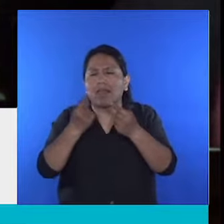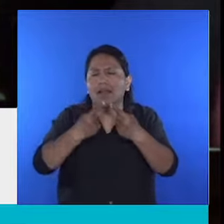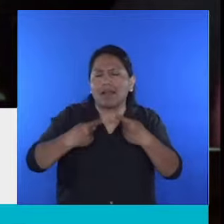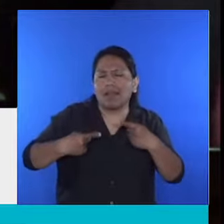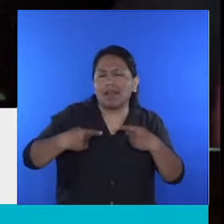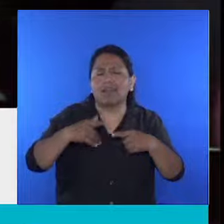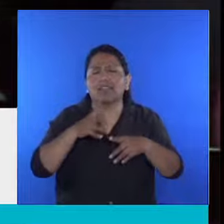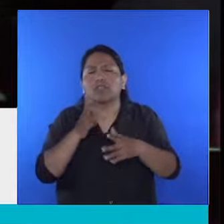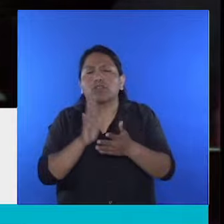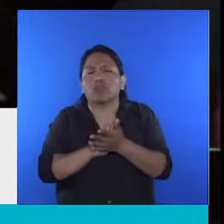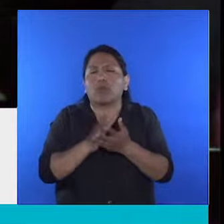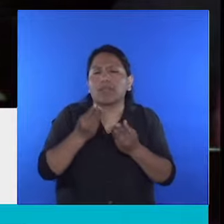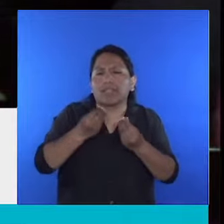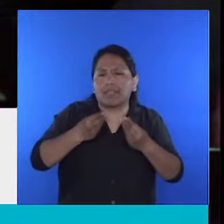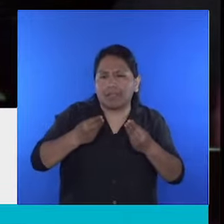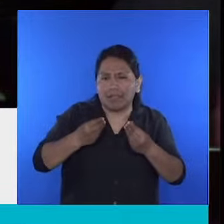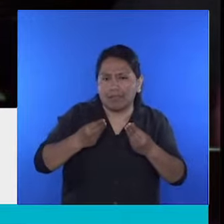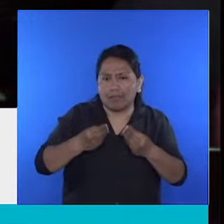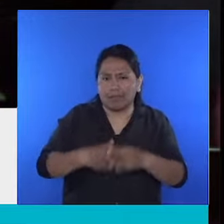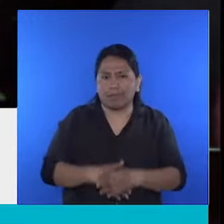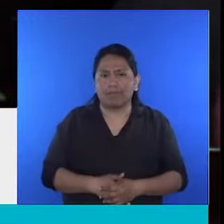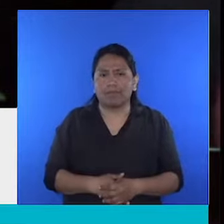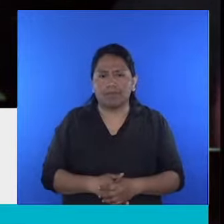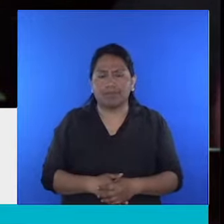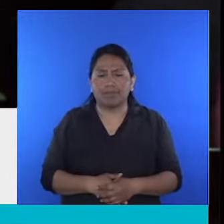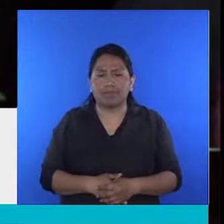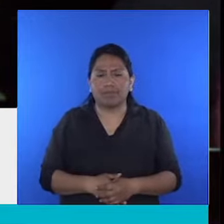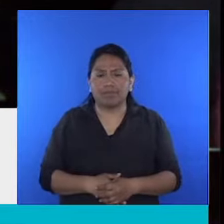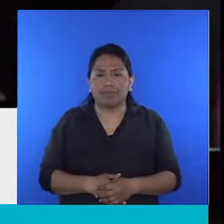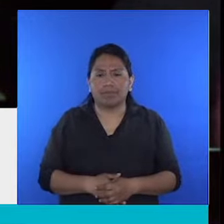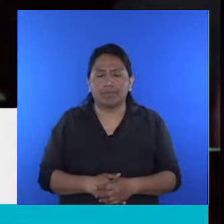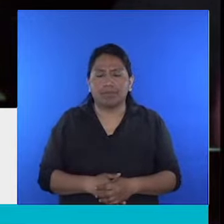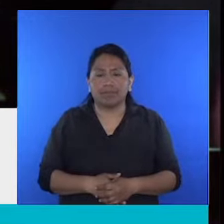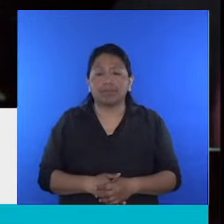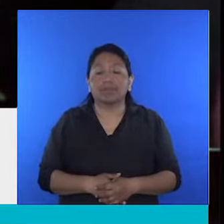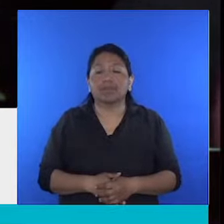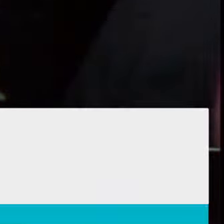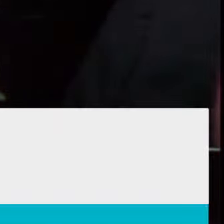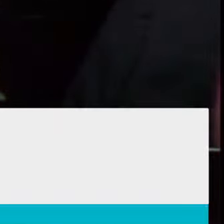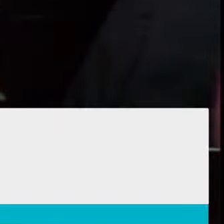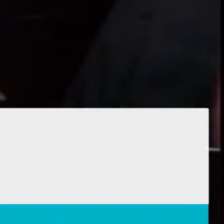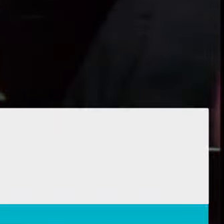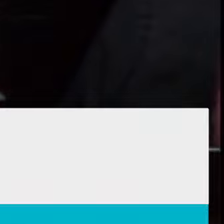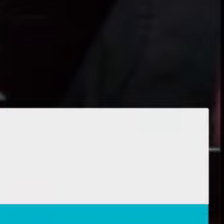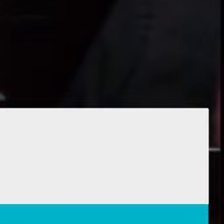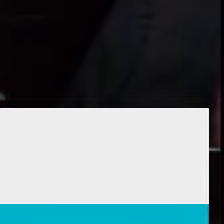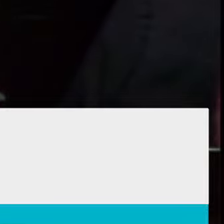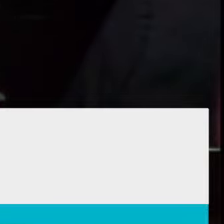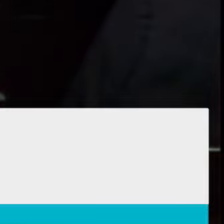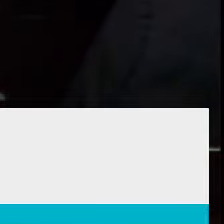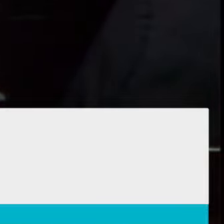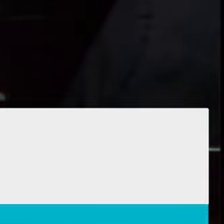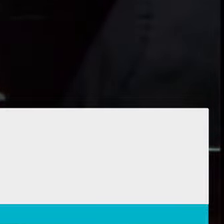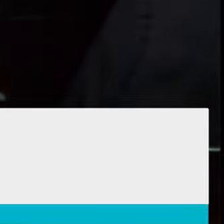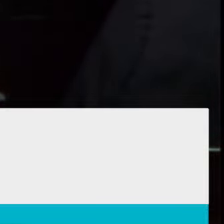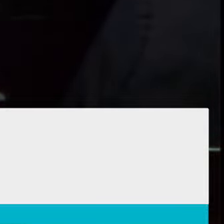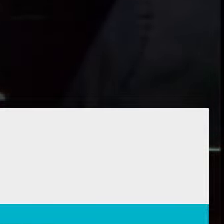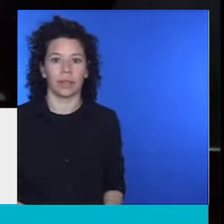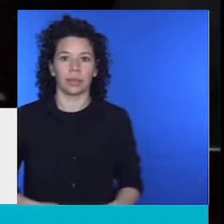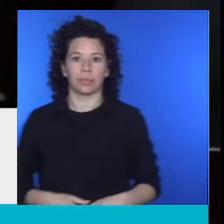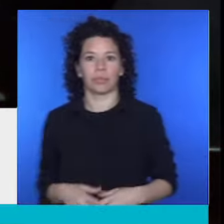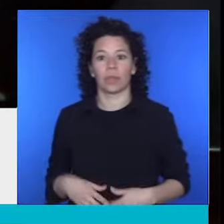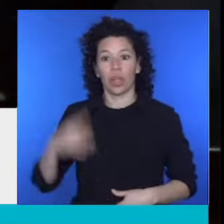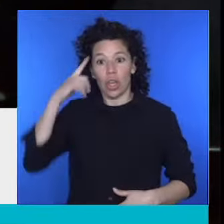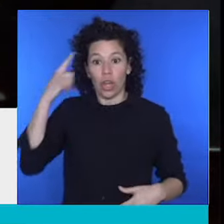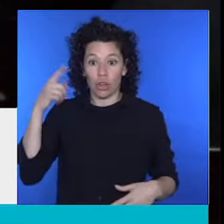tapujo de qué se trata esto porque desde nuestra banca no podemos estar más en desacuerdo con esta ley